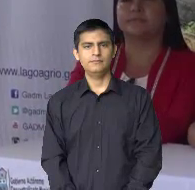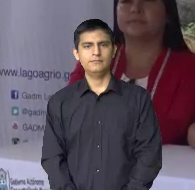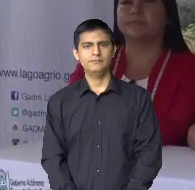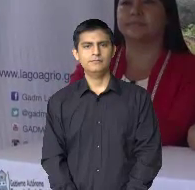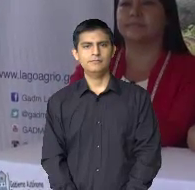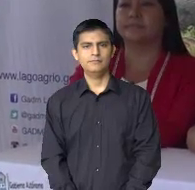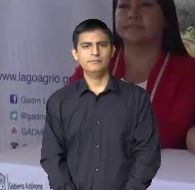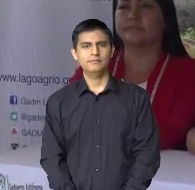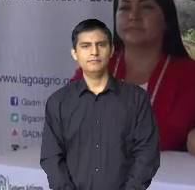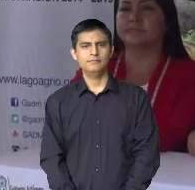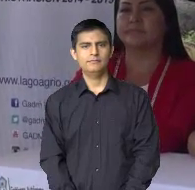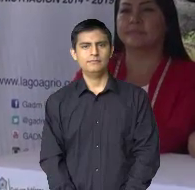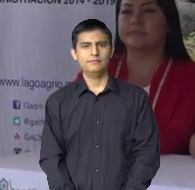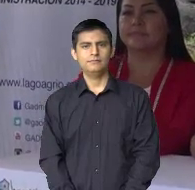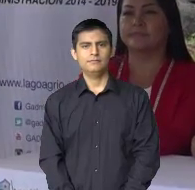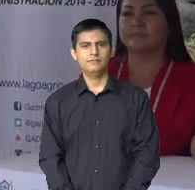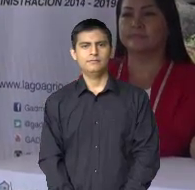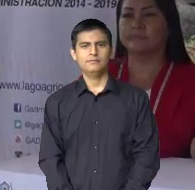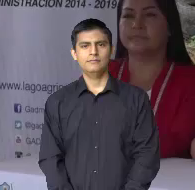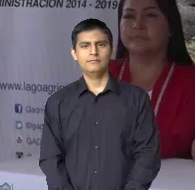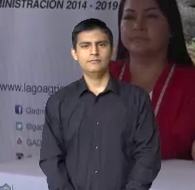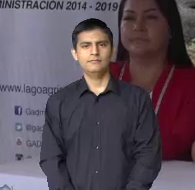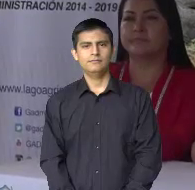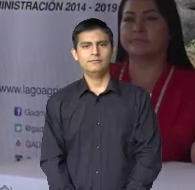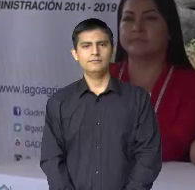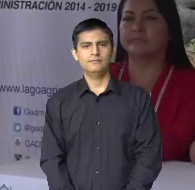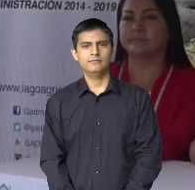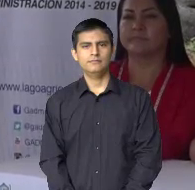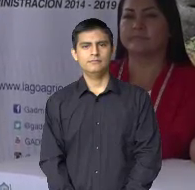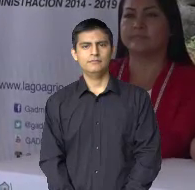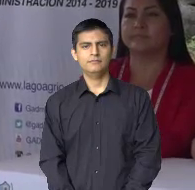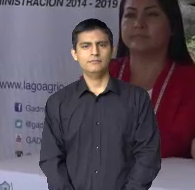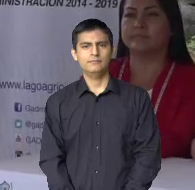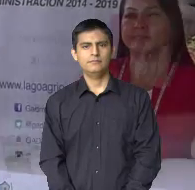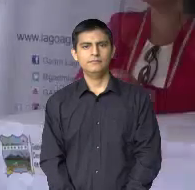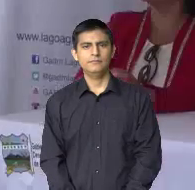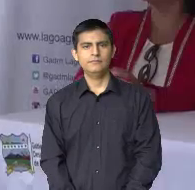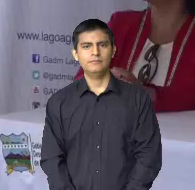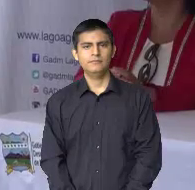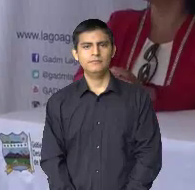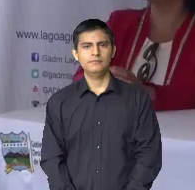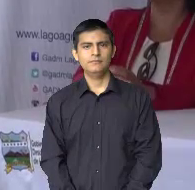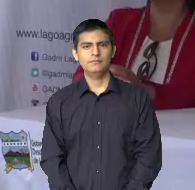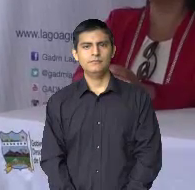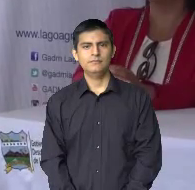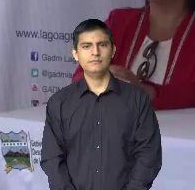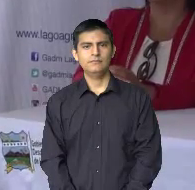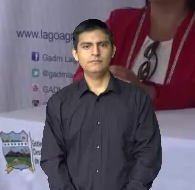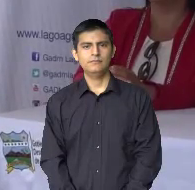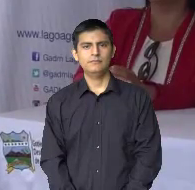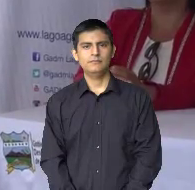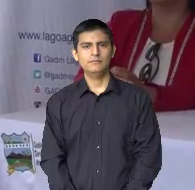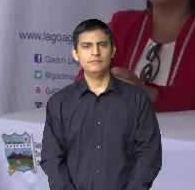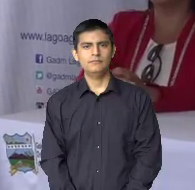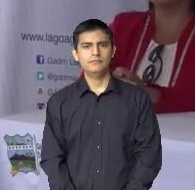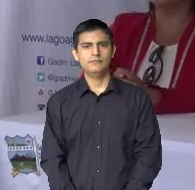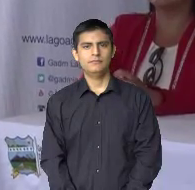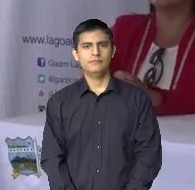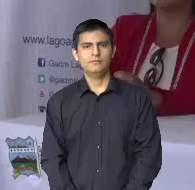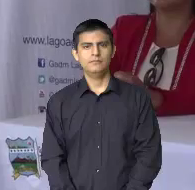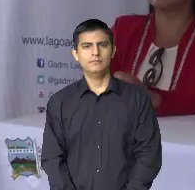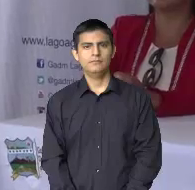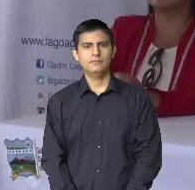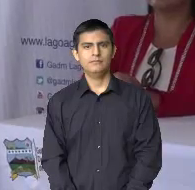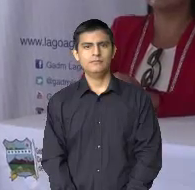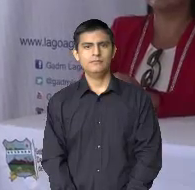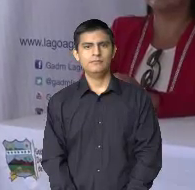aquí, hoy ya nos vemos. Vemos que ha llegado el progreso. ¿A quién debemos aplaudir esta vez?